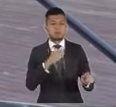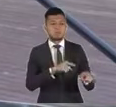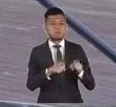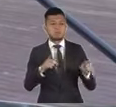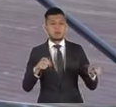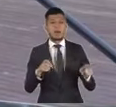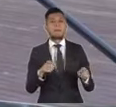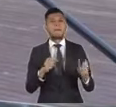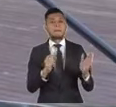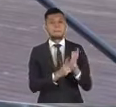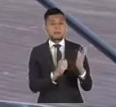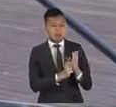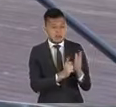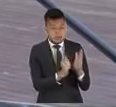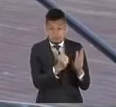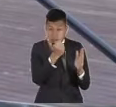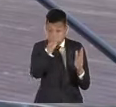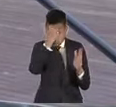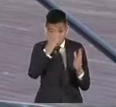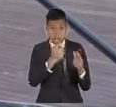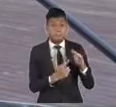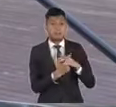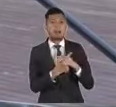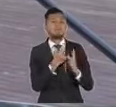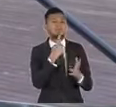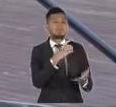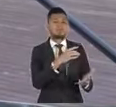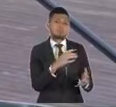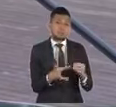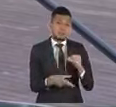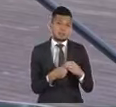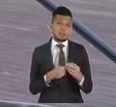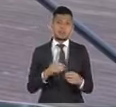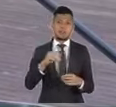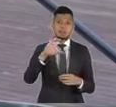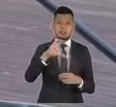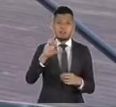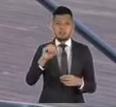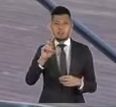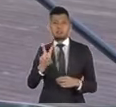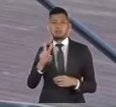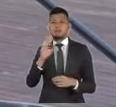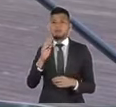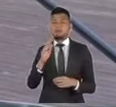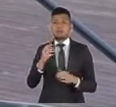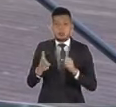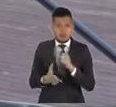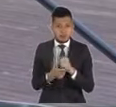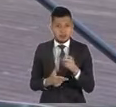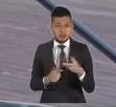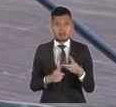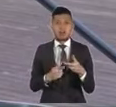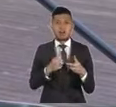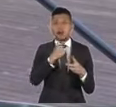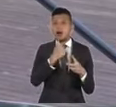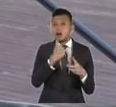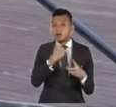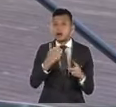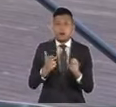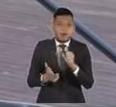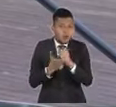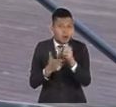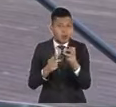primas y ahorrar pues en CO2 y energía, agua y otros elementos que es la que se necesita para construir